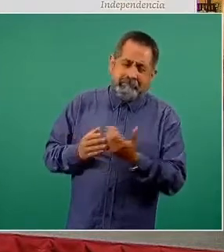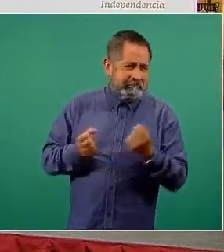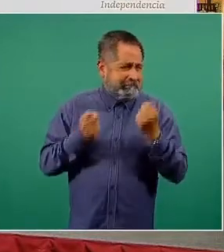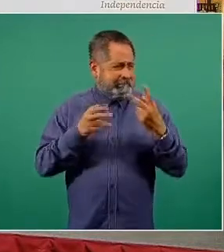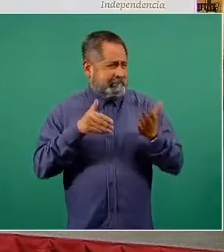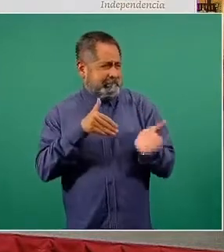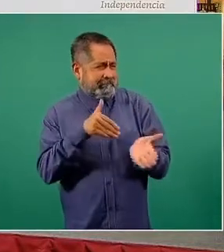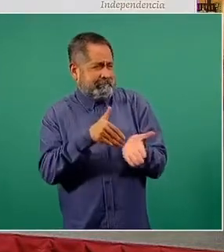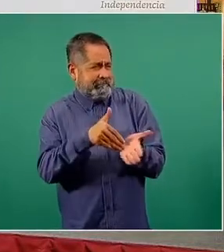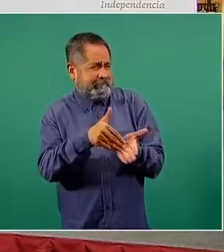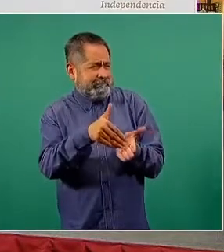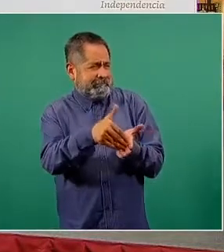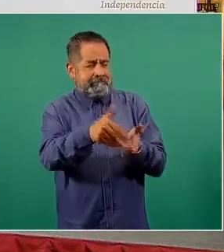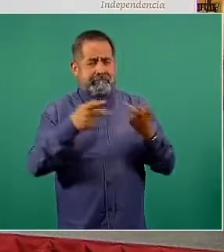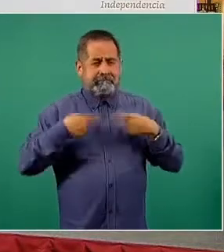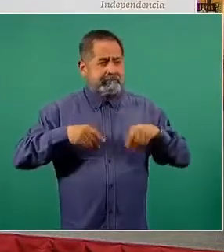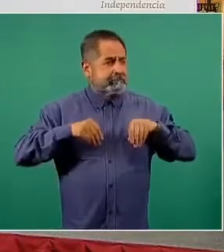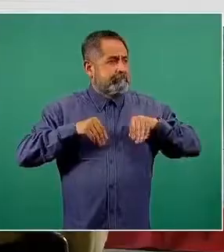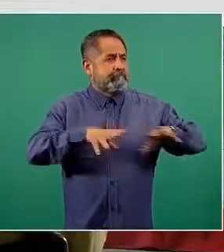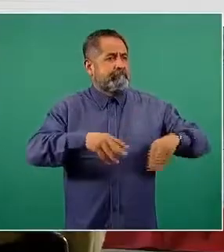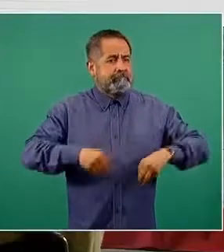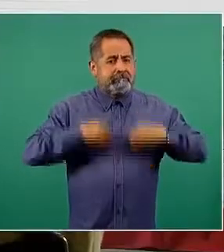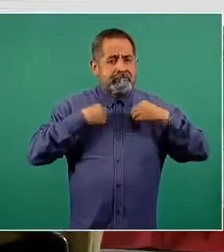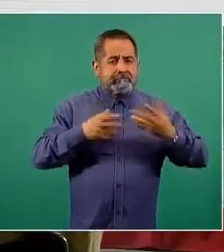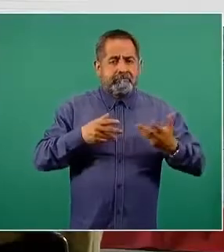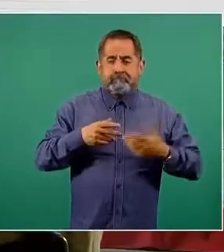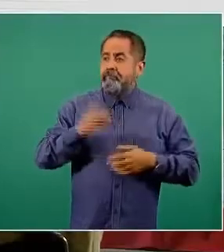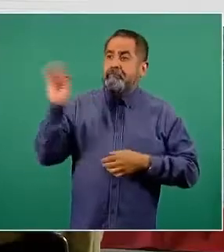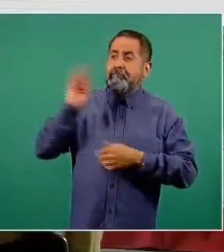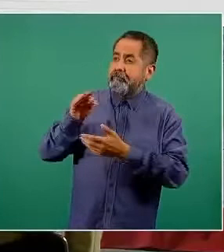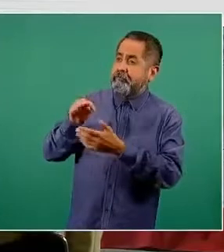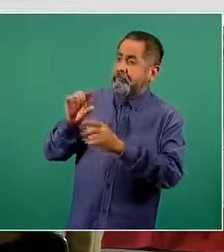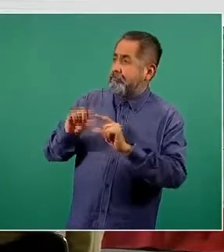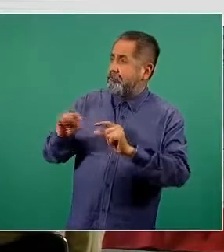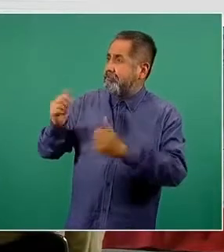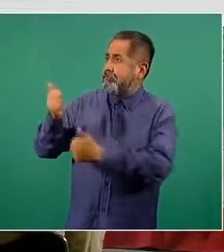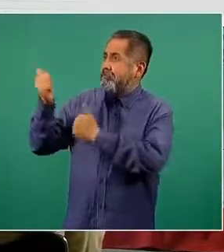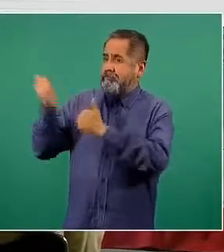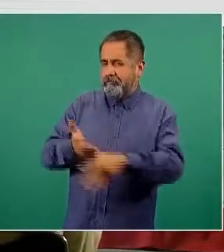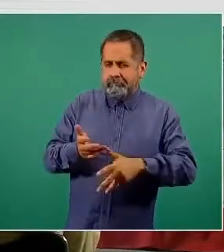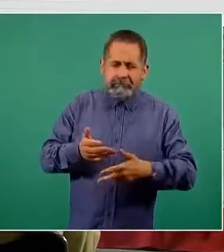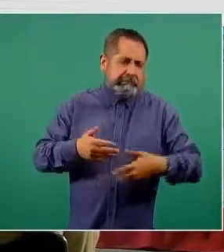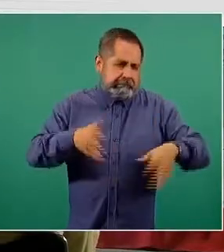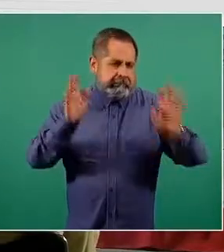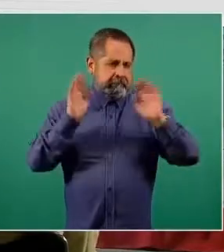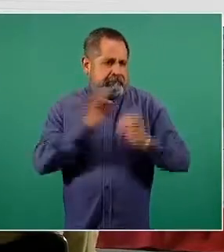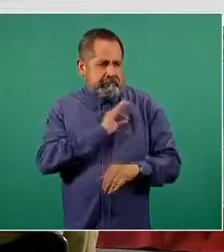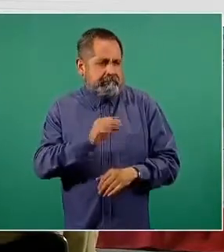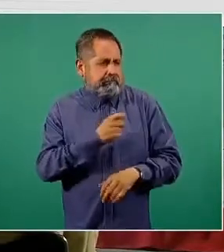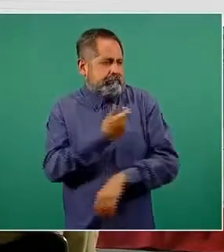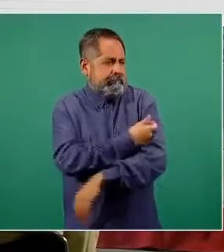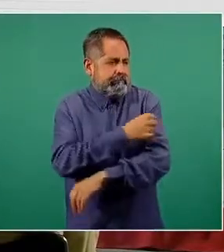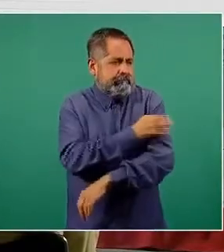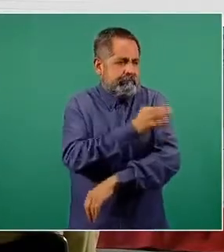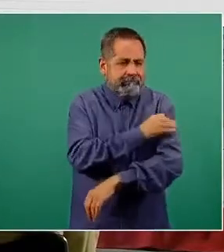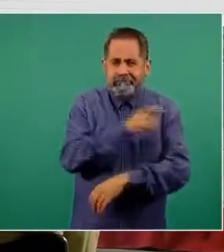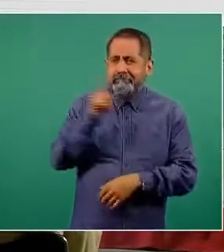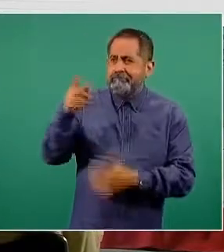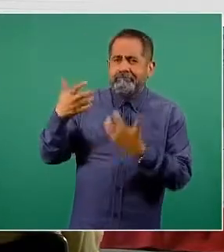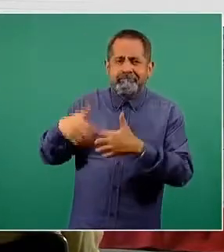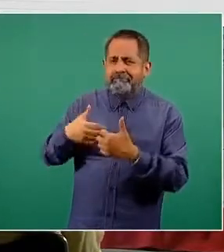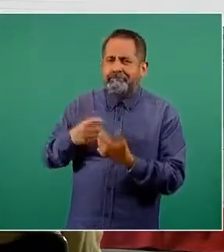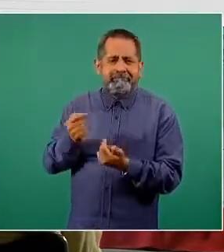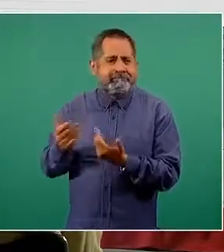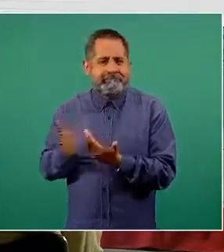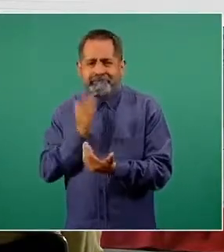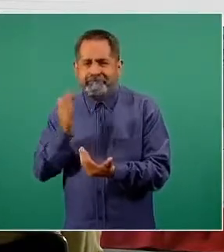planeta, y estas pudieran llegar de manera inmediata, pues ya se habría vacunado a todas las personas. En los